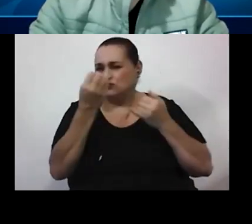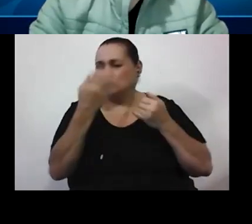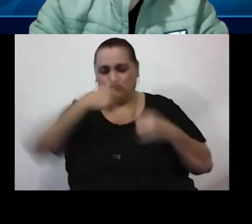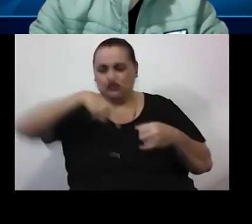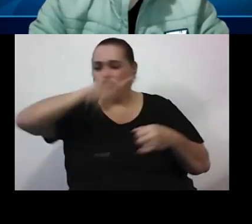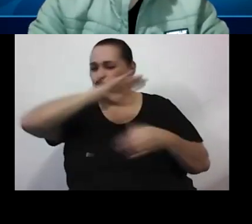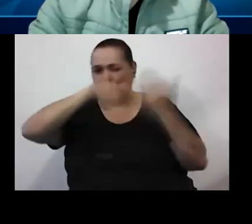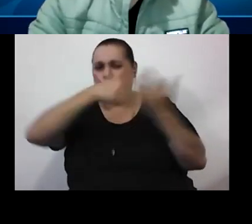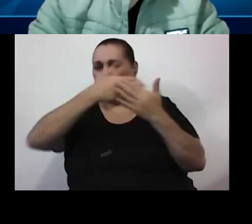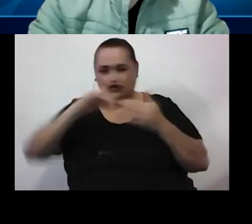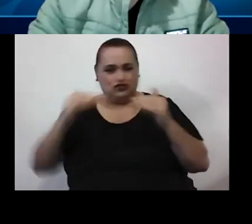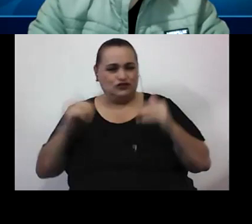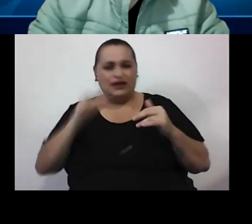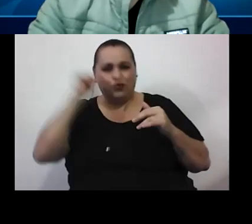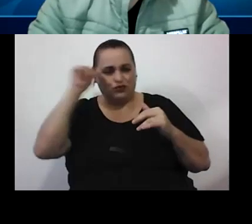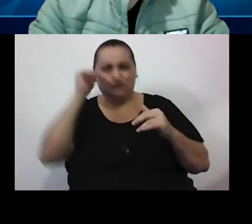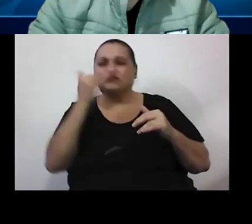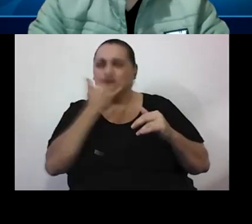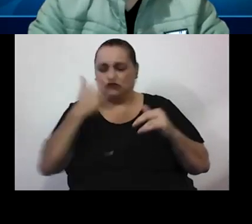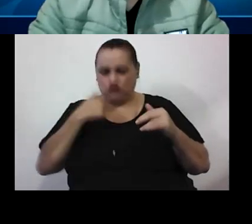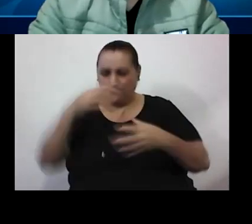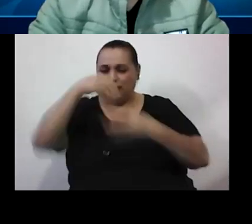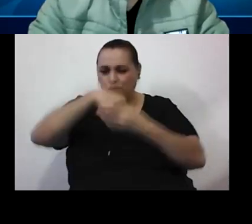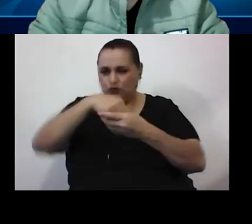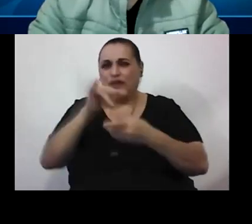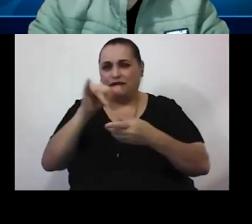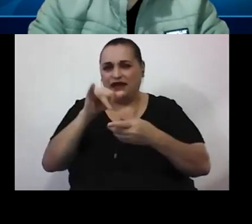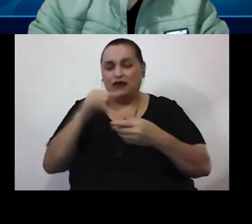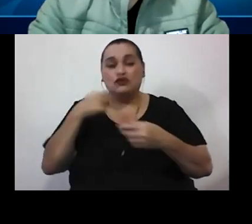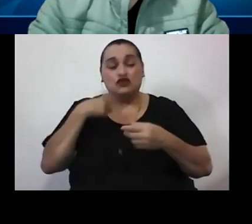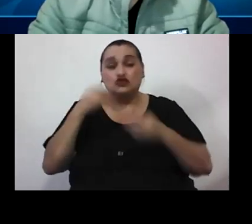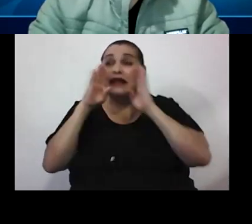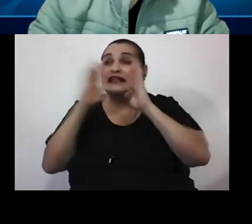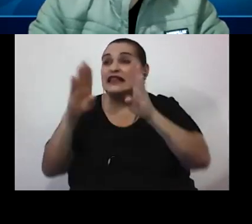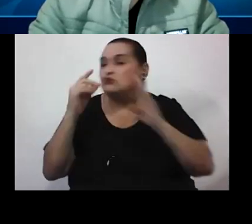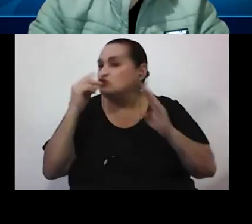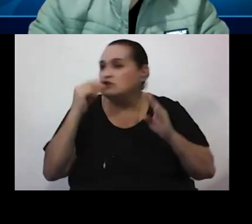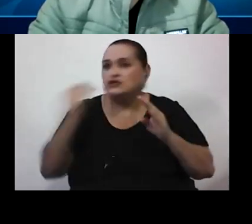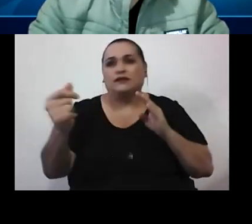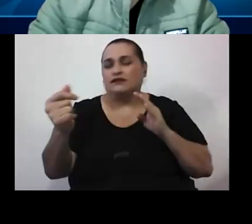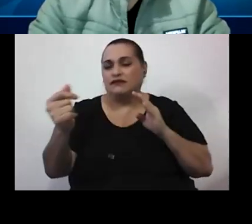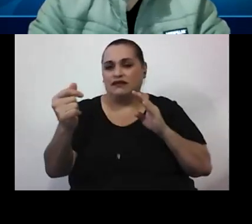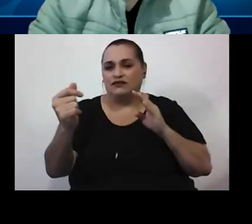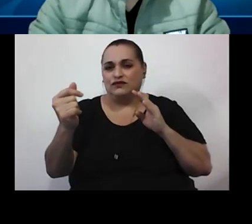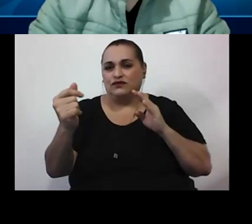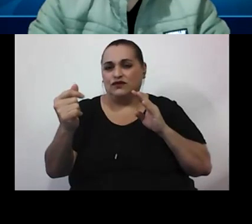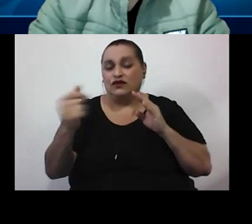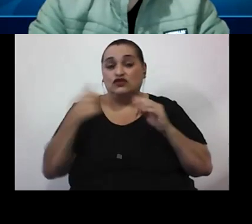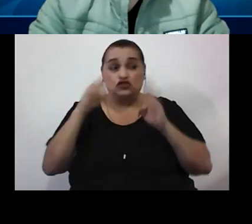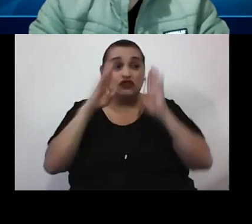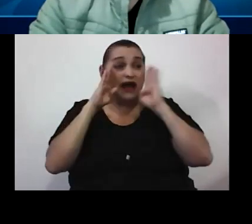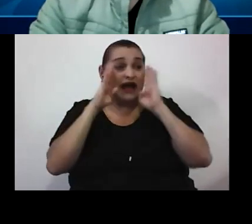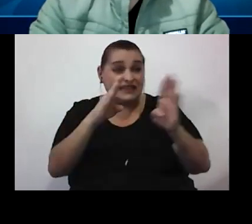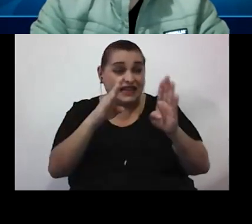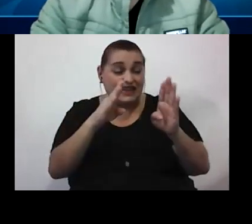esa lista, porque atendemos lo inmediato. Y a veces, por atender lo